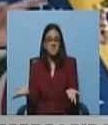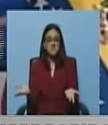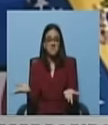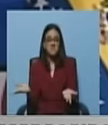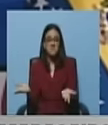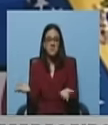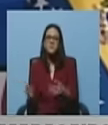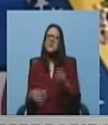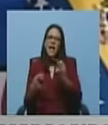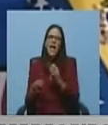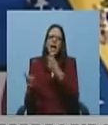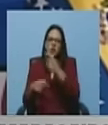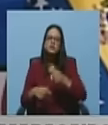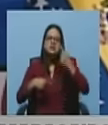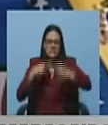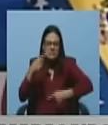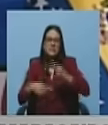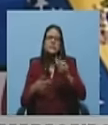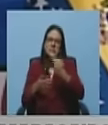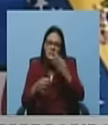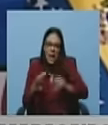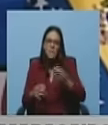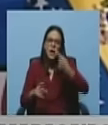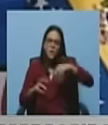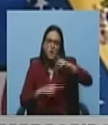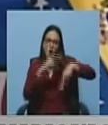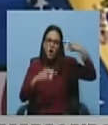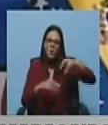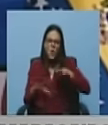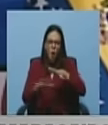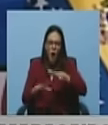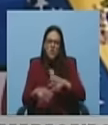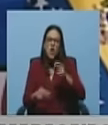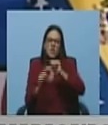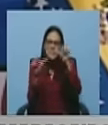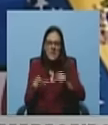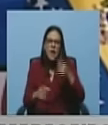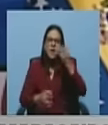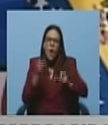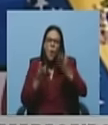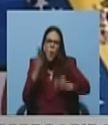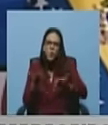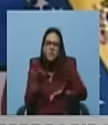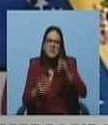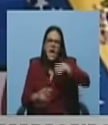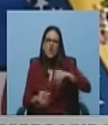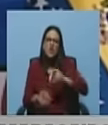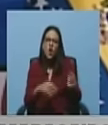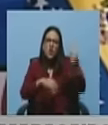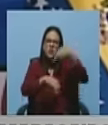Que cada vez que la revolución actúa, el sistema de justicia nacional actúa,